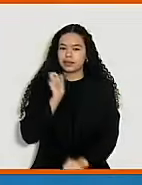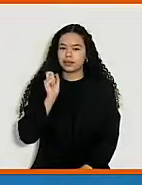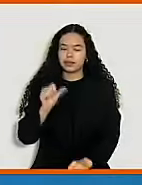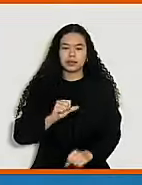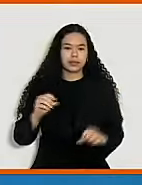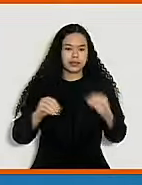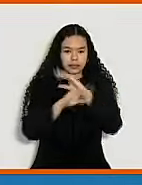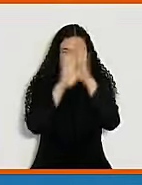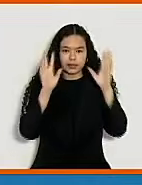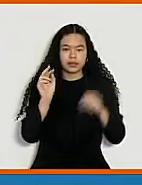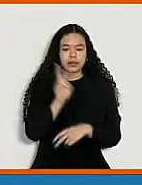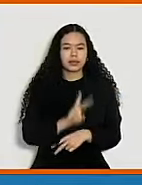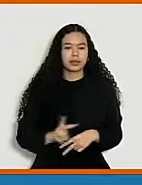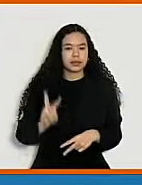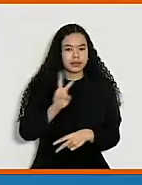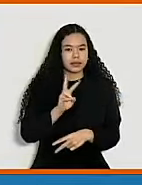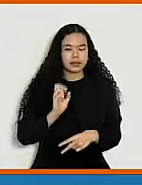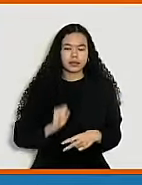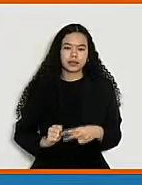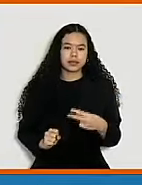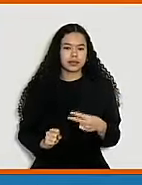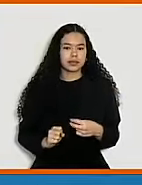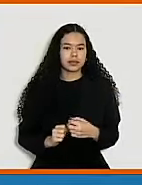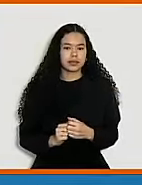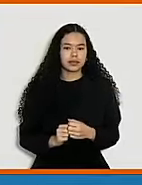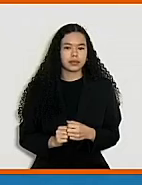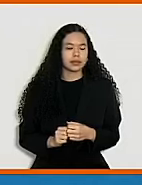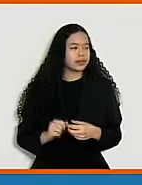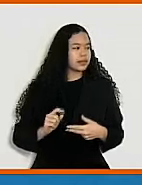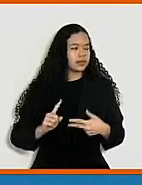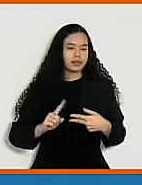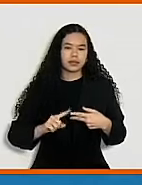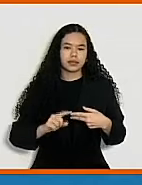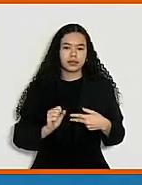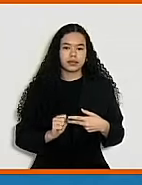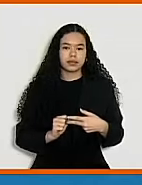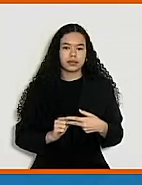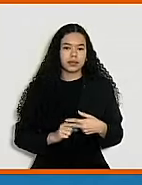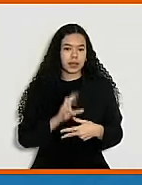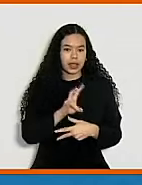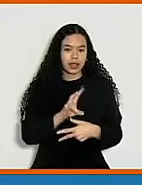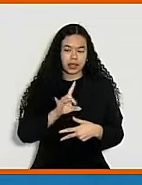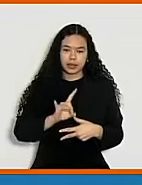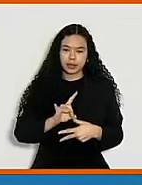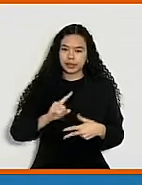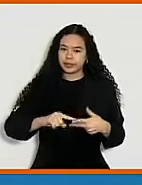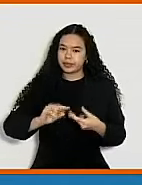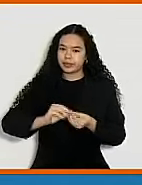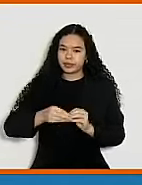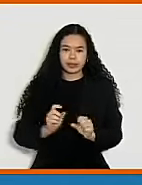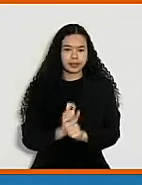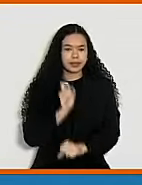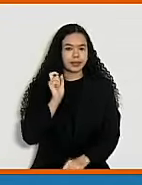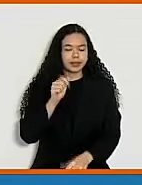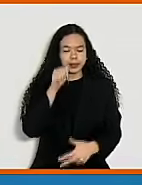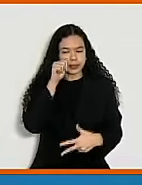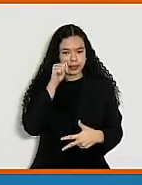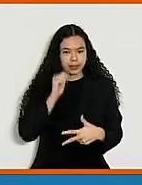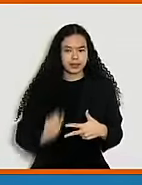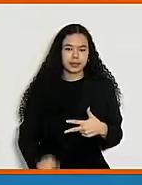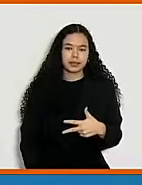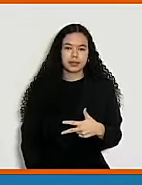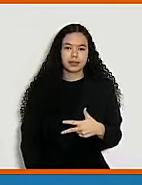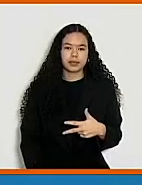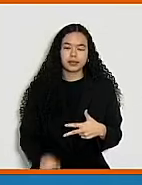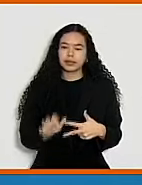esta mañana de viernes y este es... El 78, segundo número ganador, atentos.